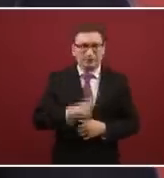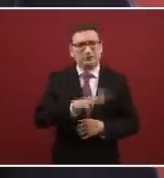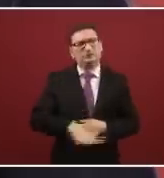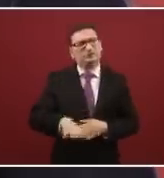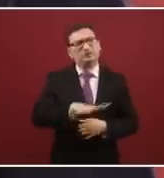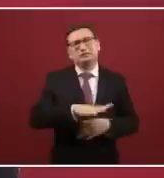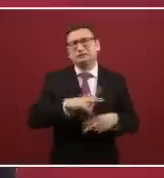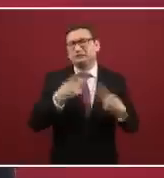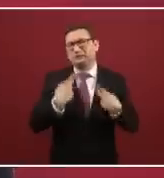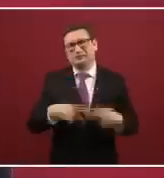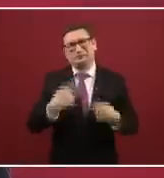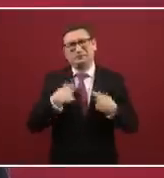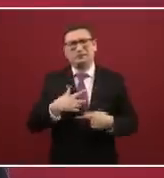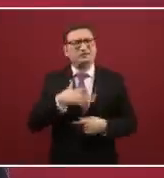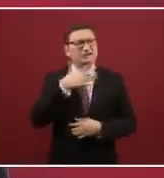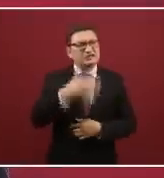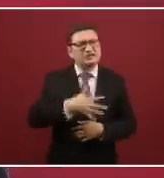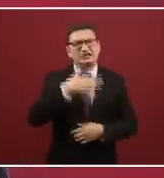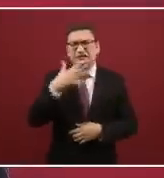sí hace falta